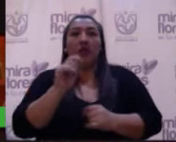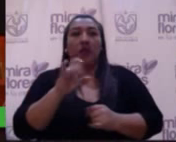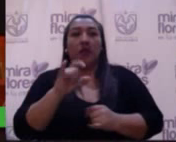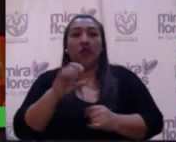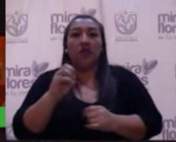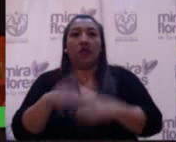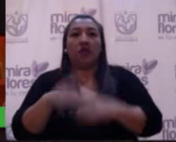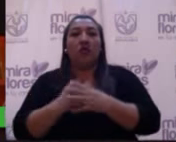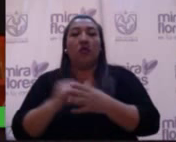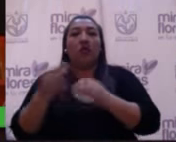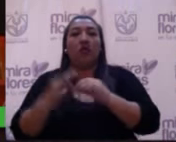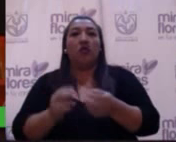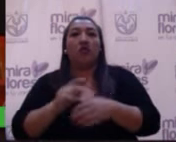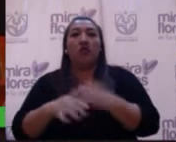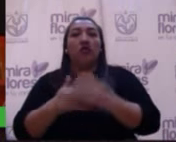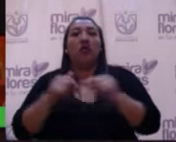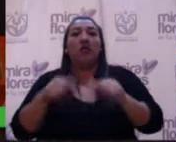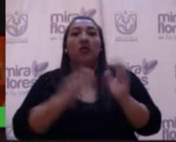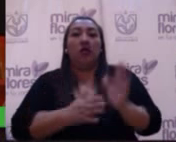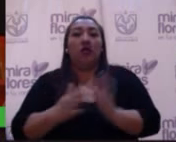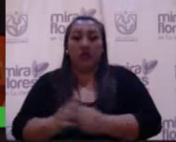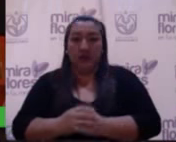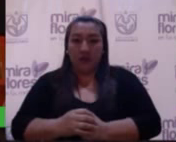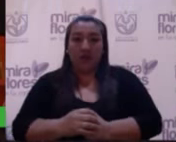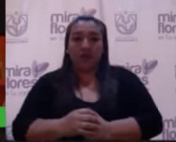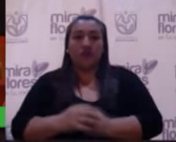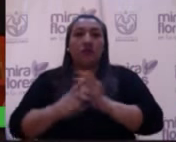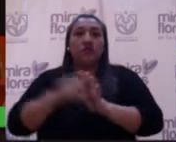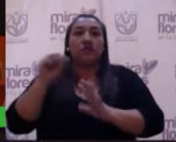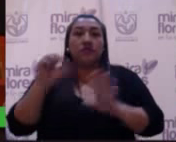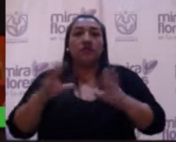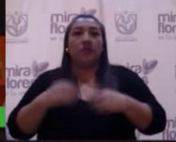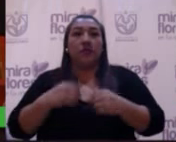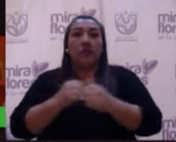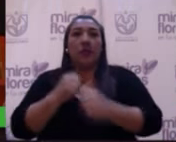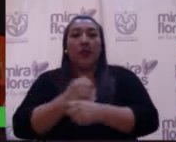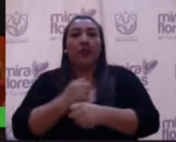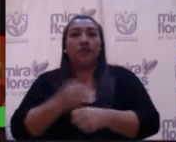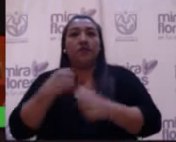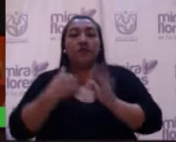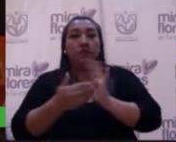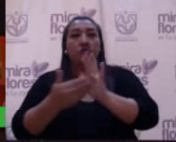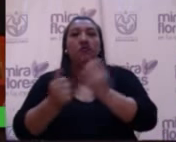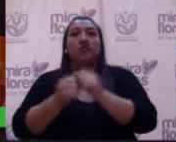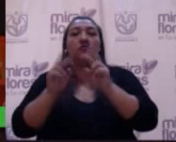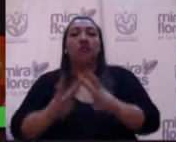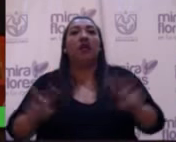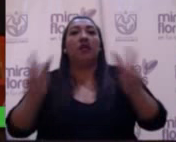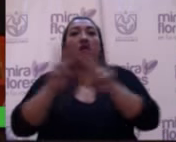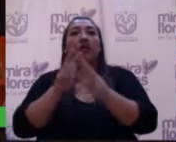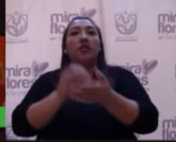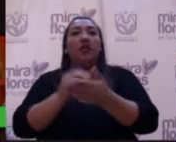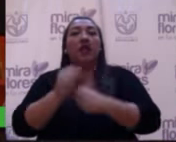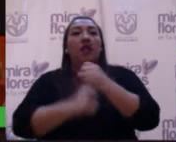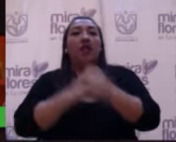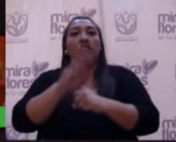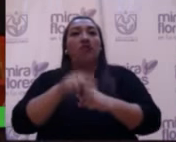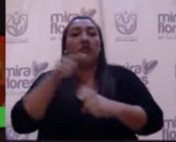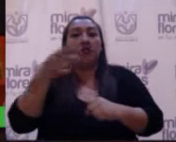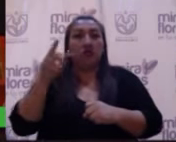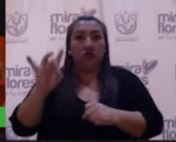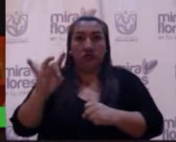establecidos de costos que forman parte de la presente ordenanza de derecho de emisión mecanizada y actualización de valores correspondiente al año